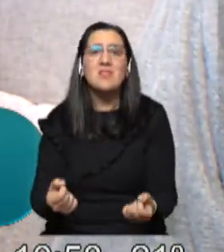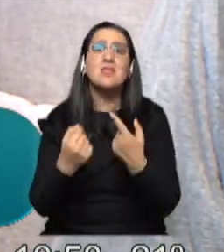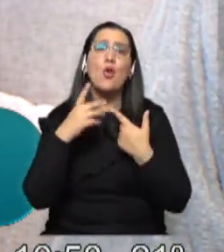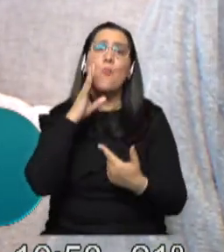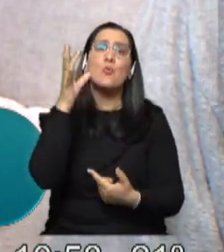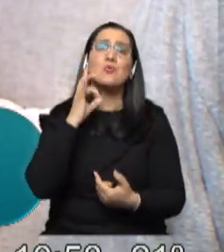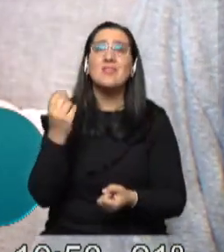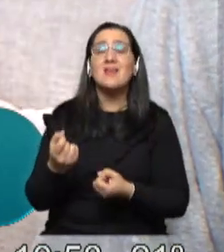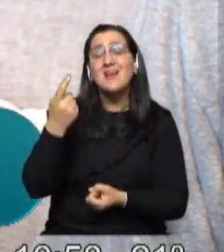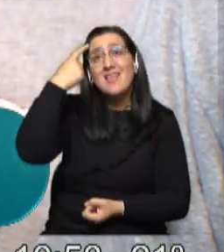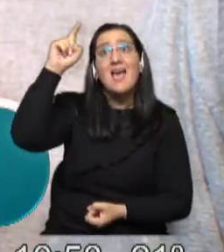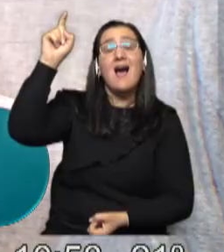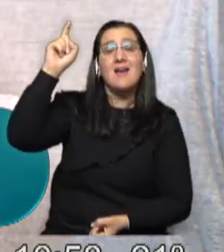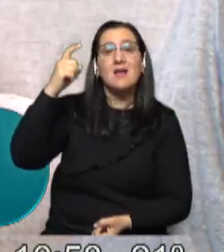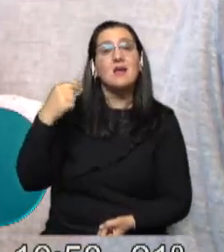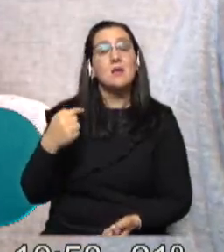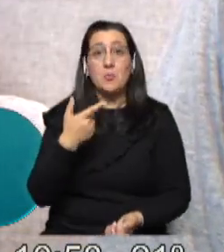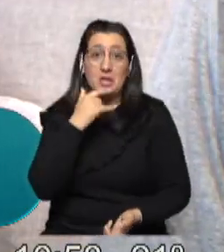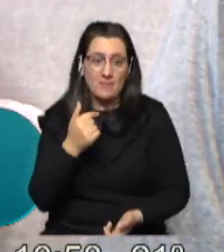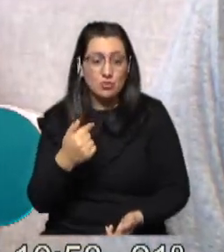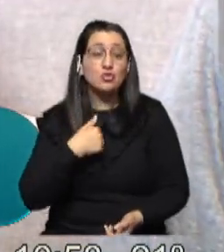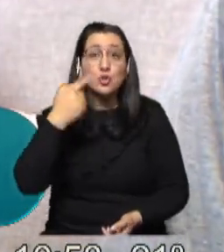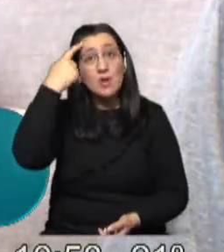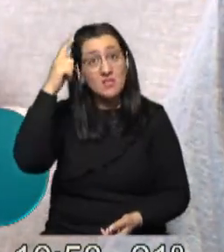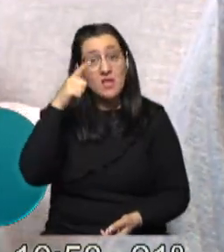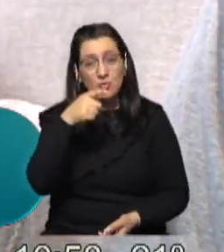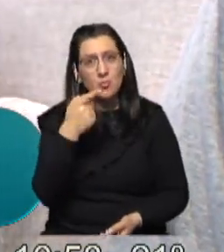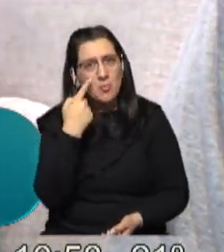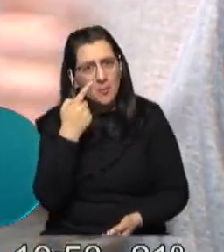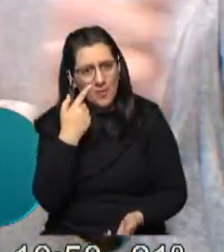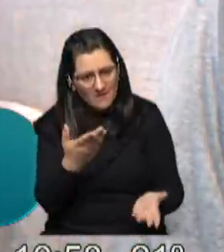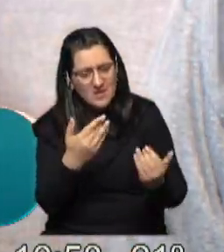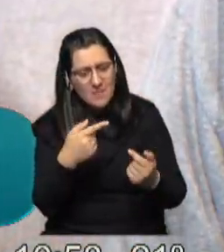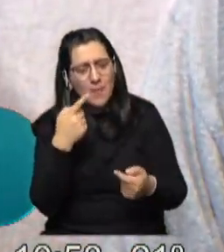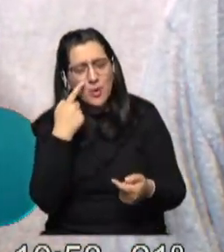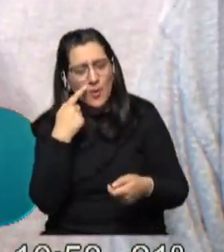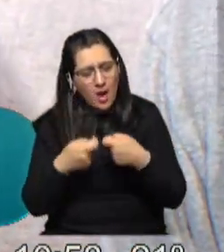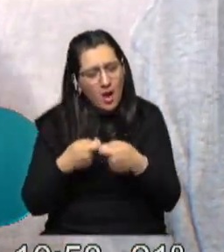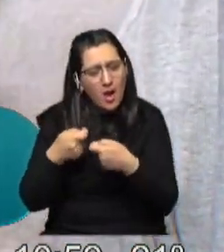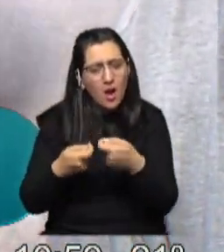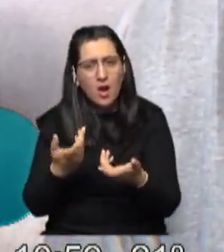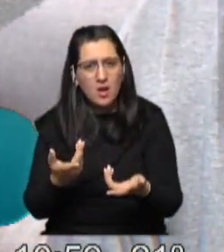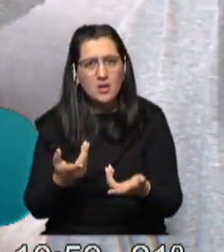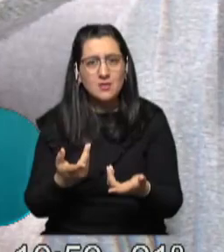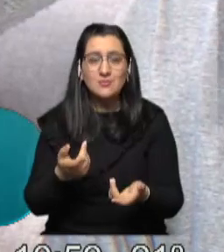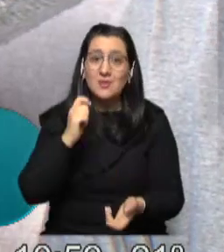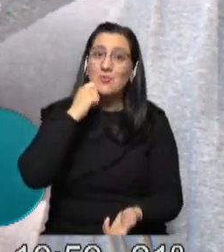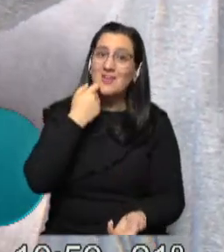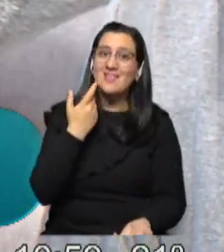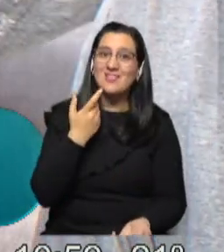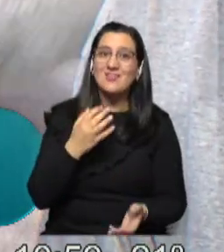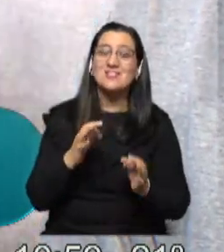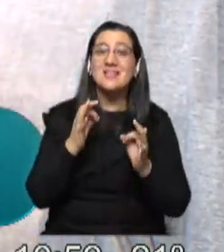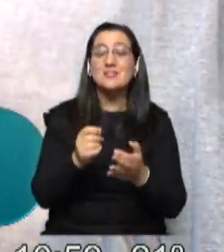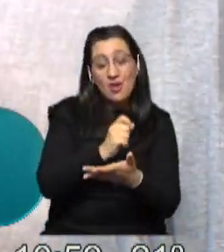oportunidad de decir, che, mirá, tengo esta idea, ¿podemos probarlo? Sí, vení, no sé qué, qué bueno que está esto, ¿viste? Decís, llegás con algo